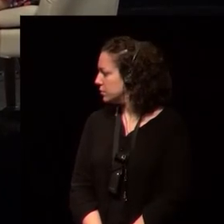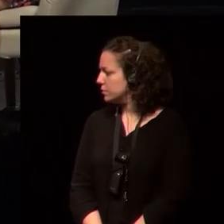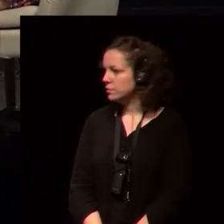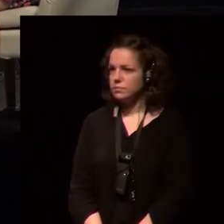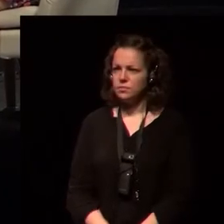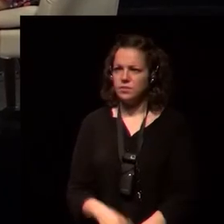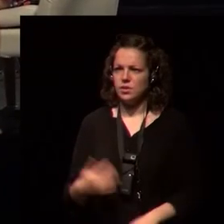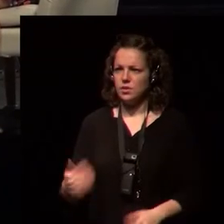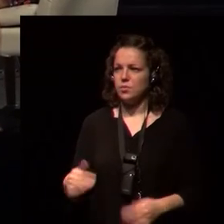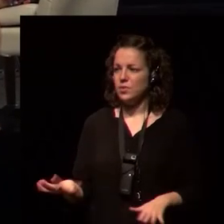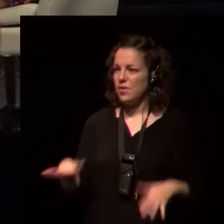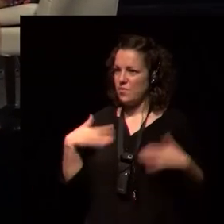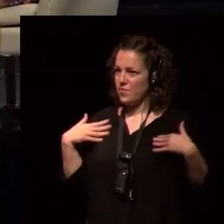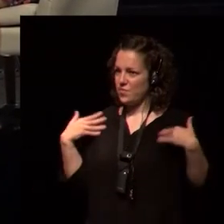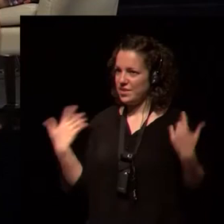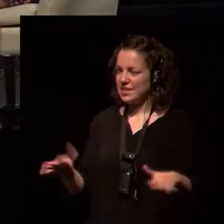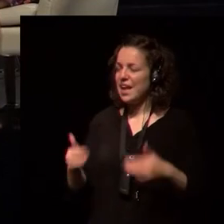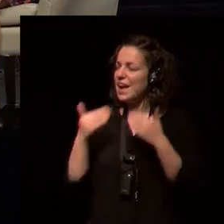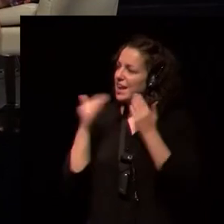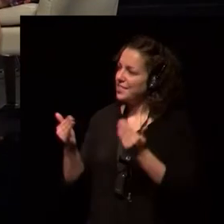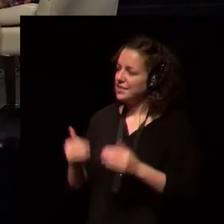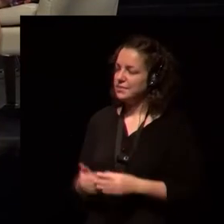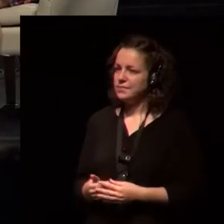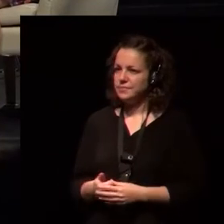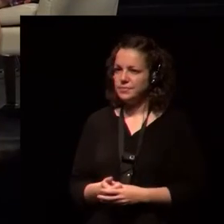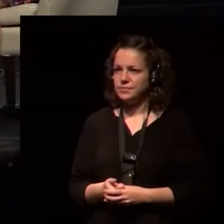Ha sido muy inspirador. Muchas gracias.